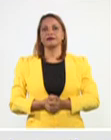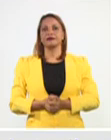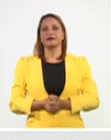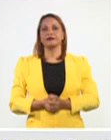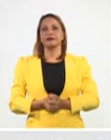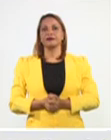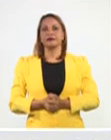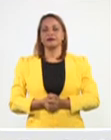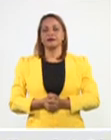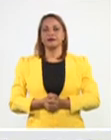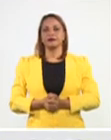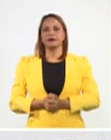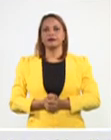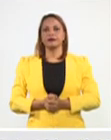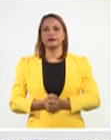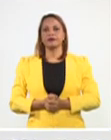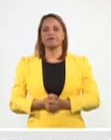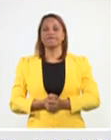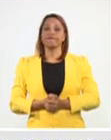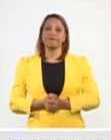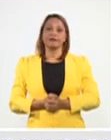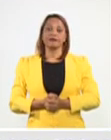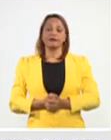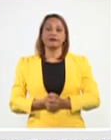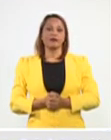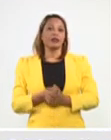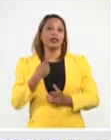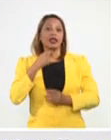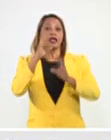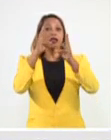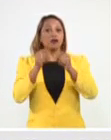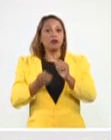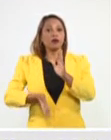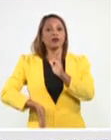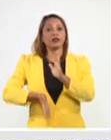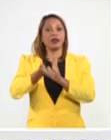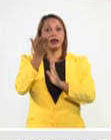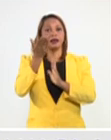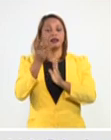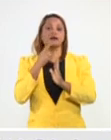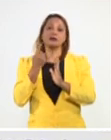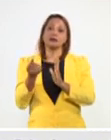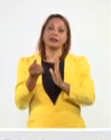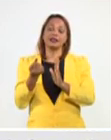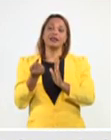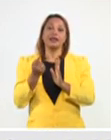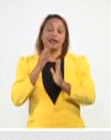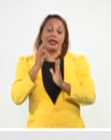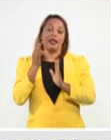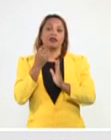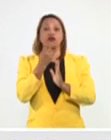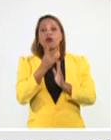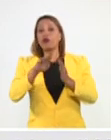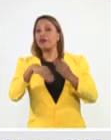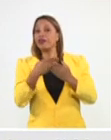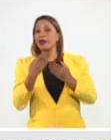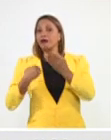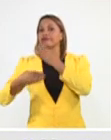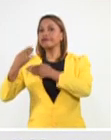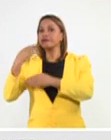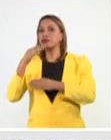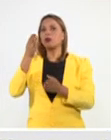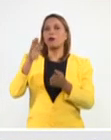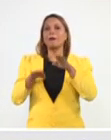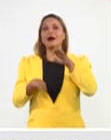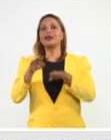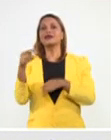que ver con el número de altas que se dan, que indiscutiblemente hemos tenido dos días con balances